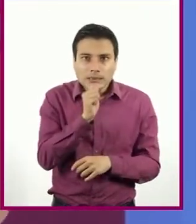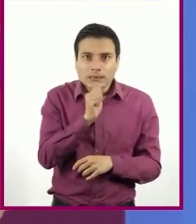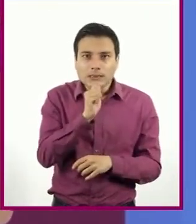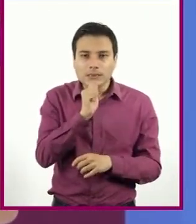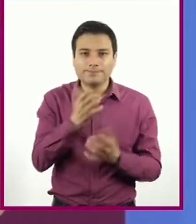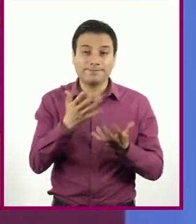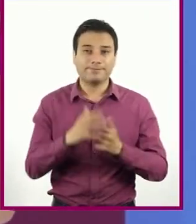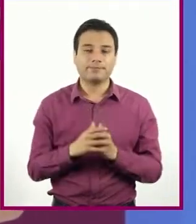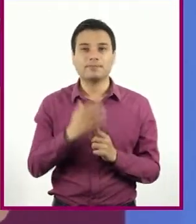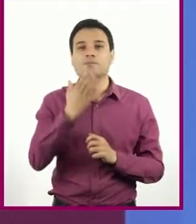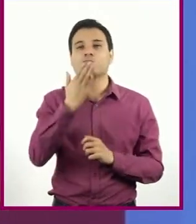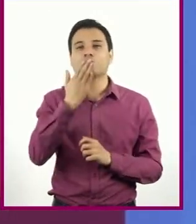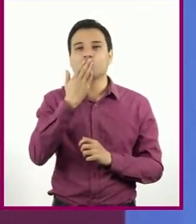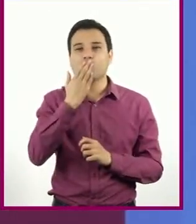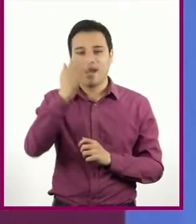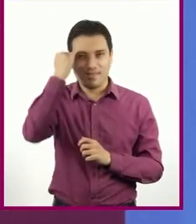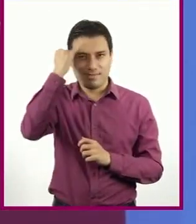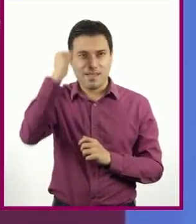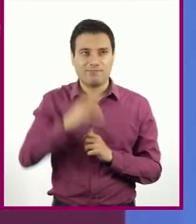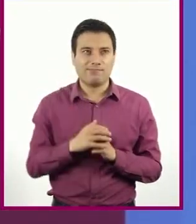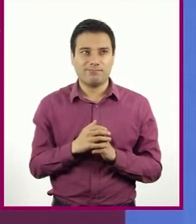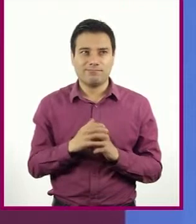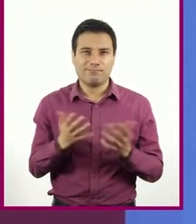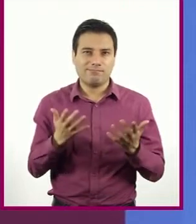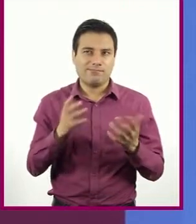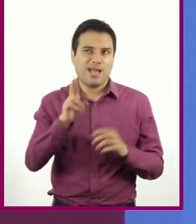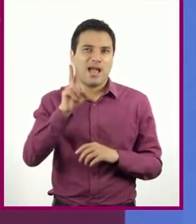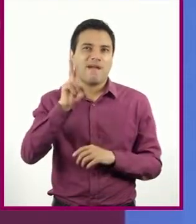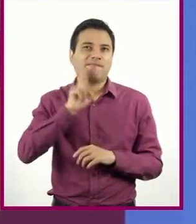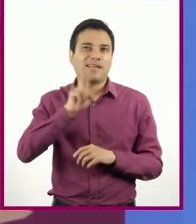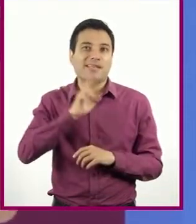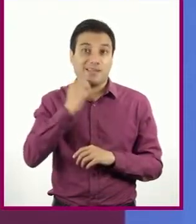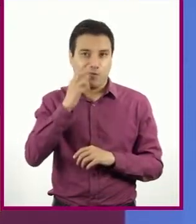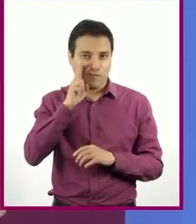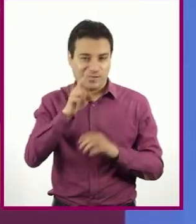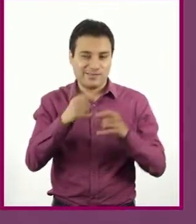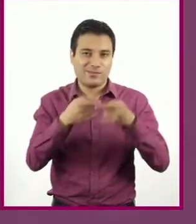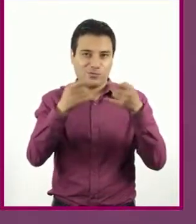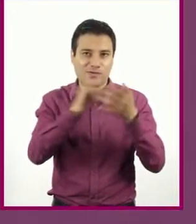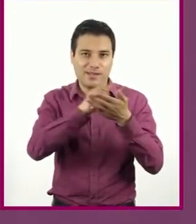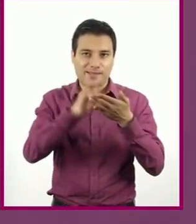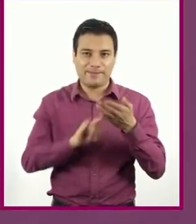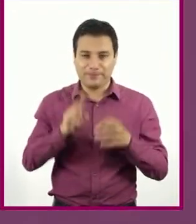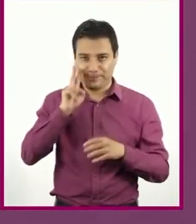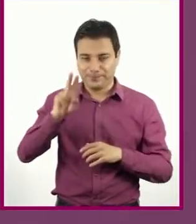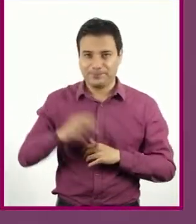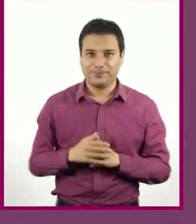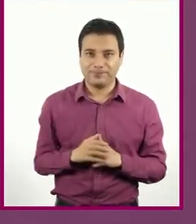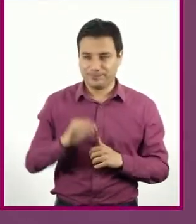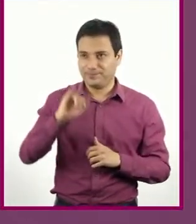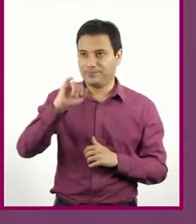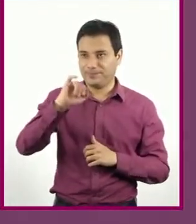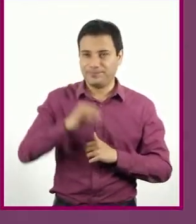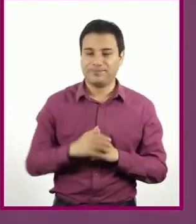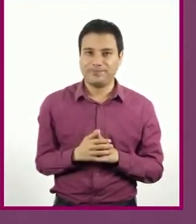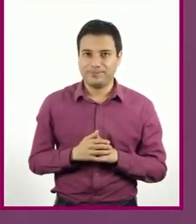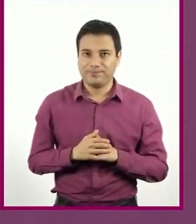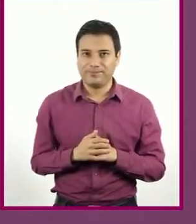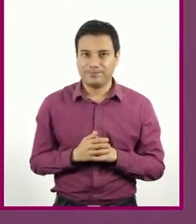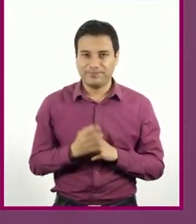muy buena idea ver una historieta en ese momento. Vamos a ello. Claro,